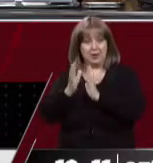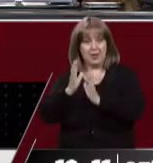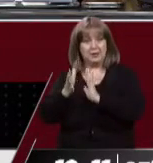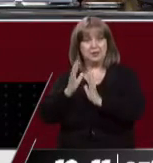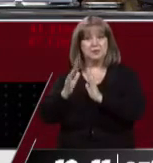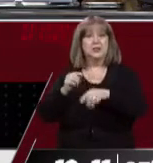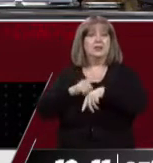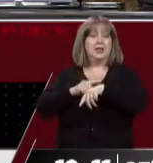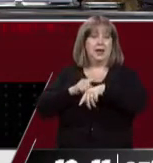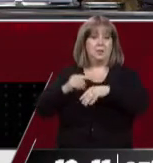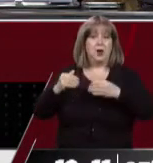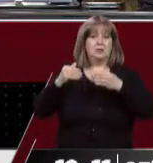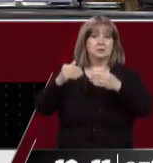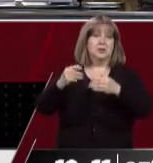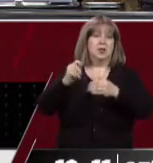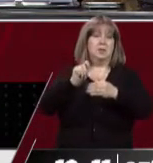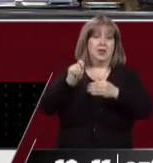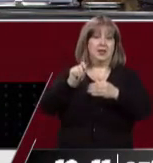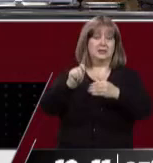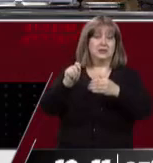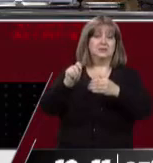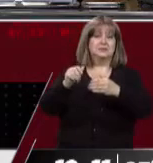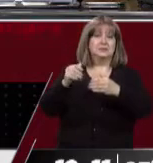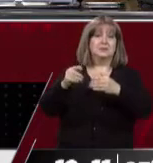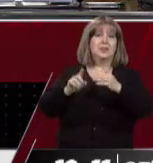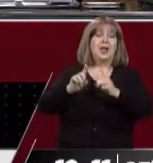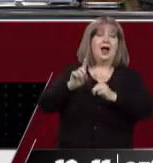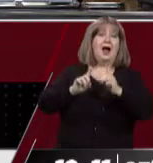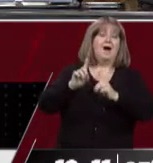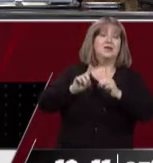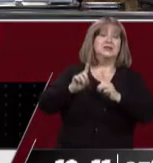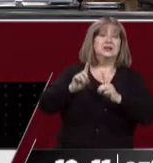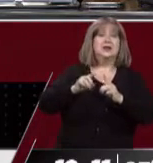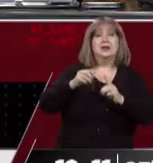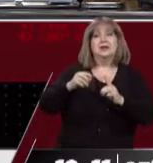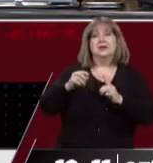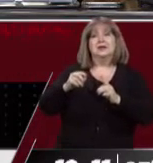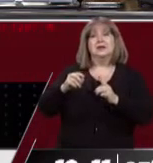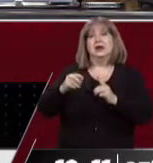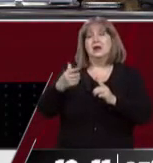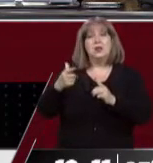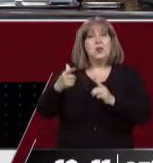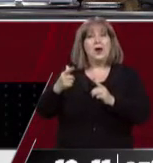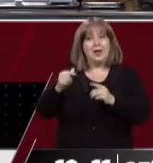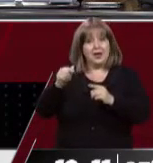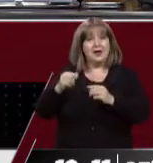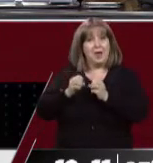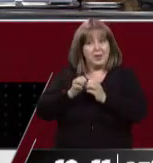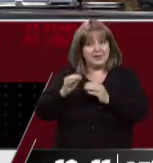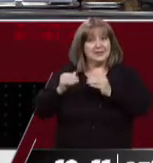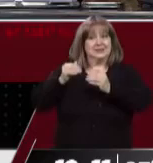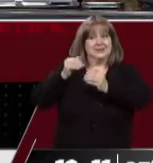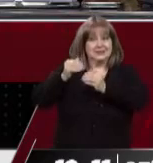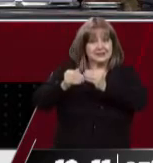después de unos Se meses o recupera. años recaen y terminan en Barcelona. Claro. Nosotros al ir sin recaída es